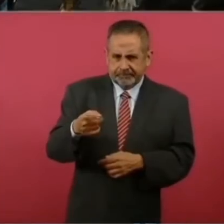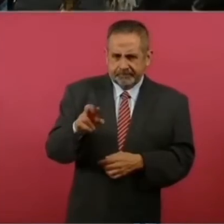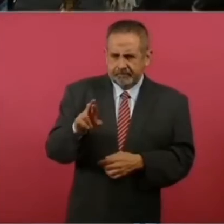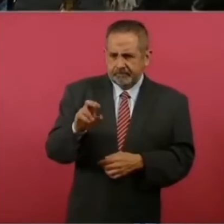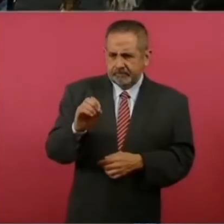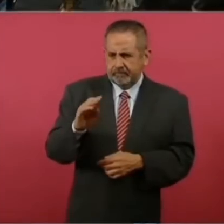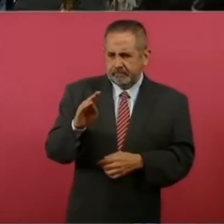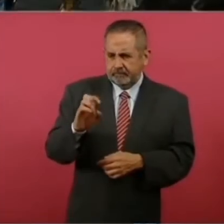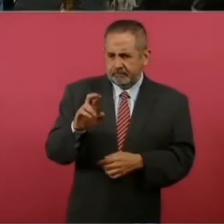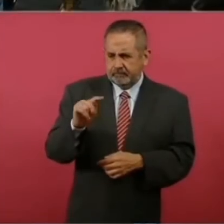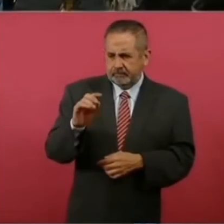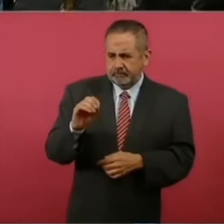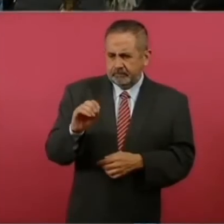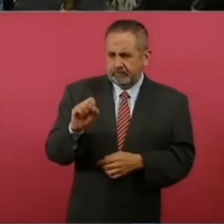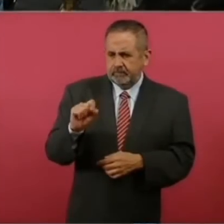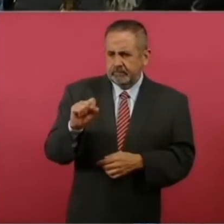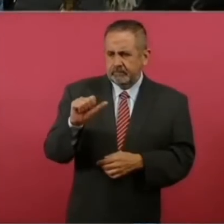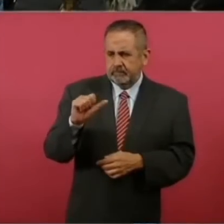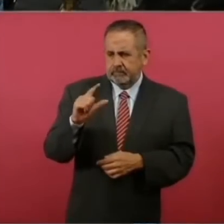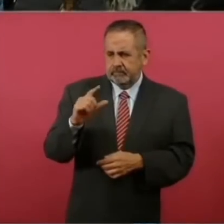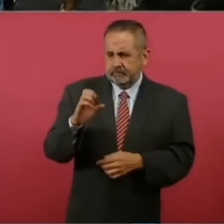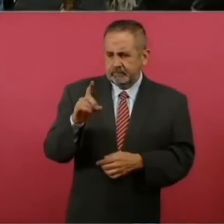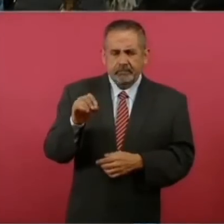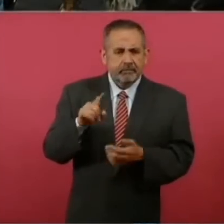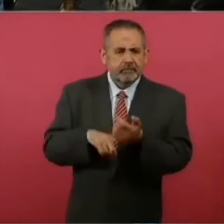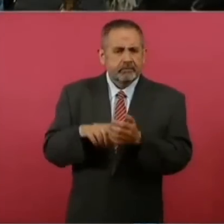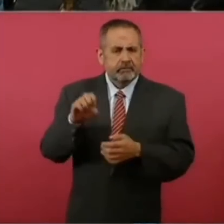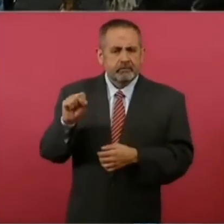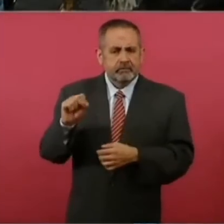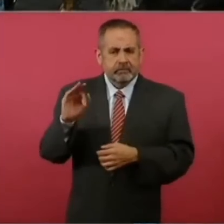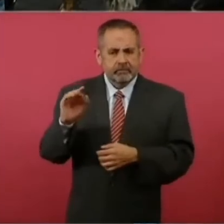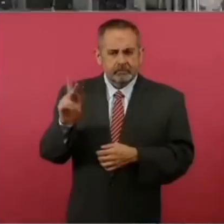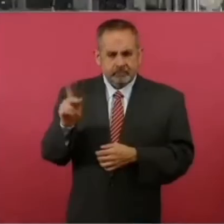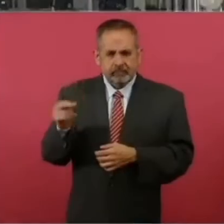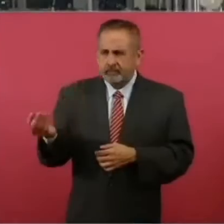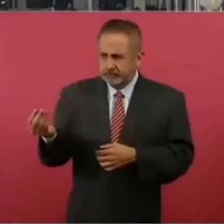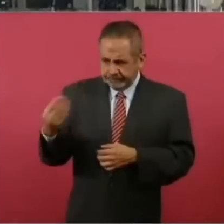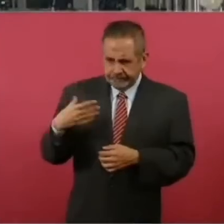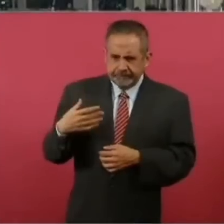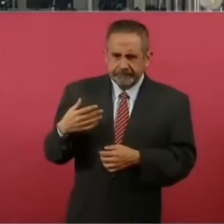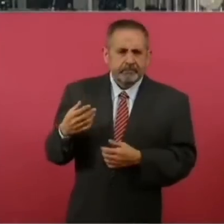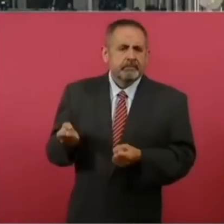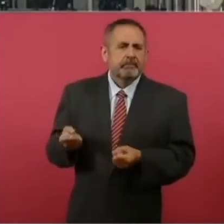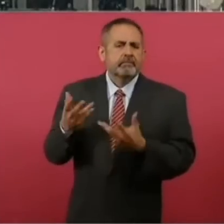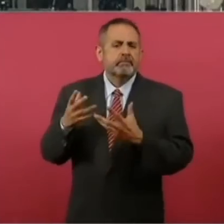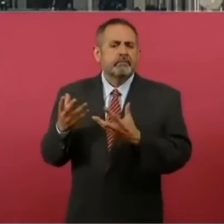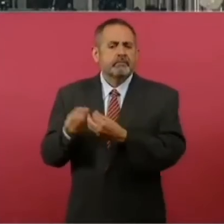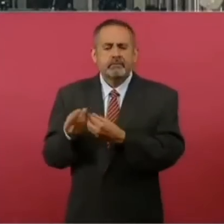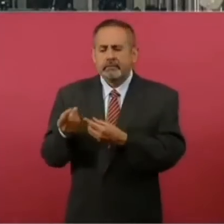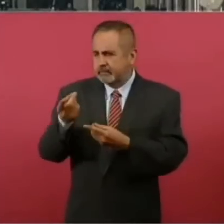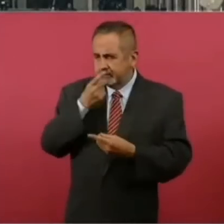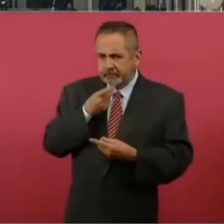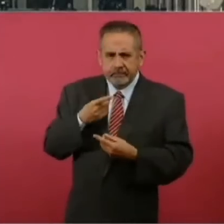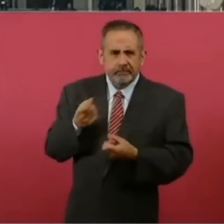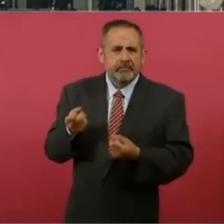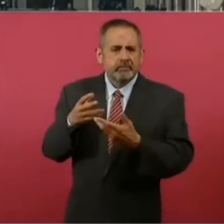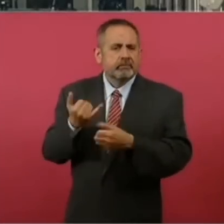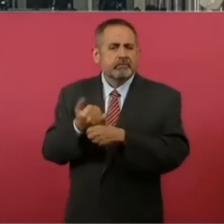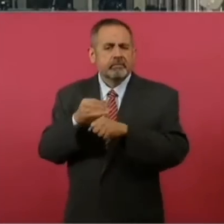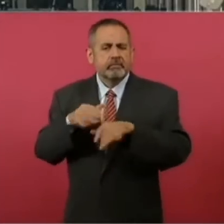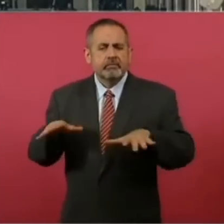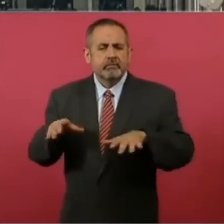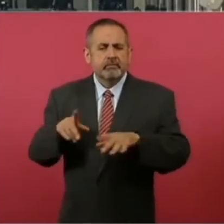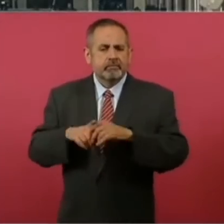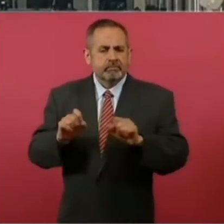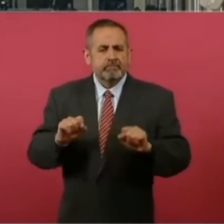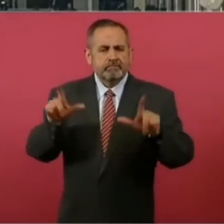Roberto Salcedo, de la Función Pública, que te mande el informe